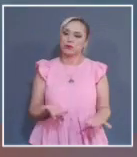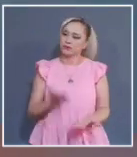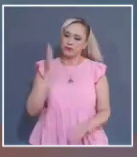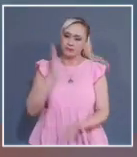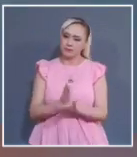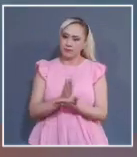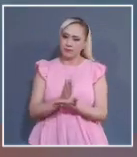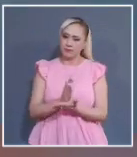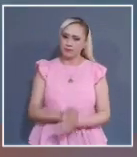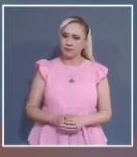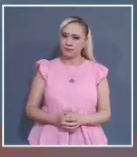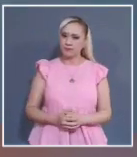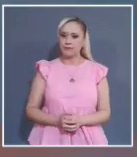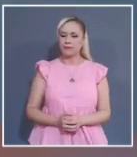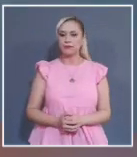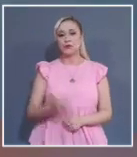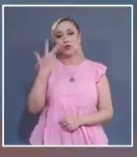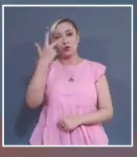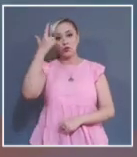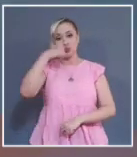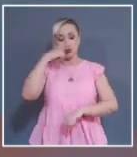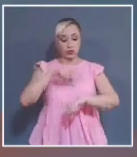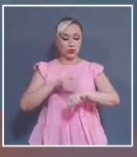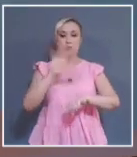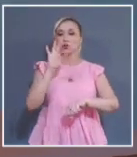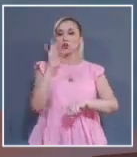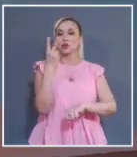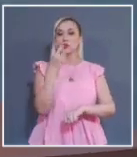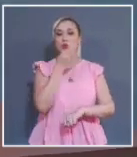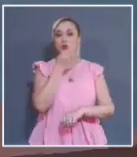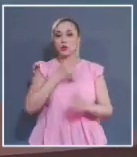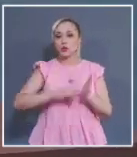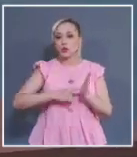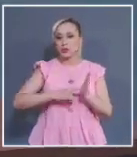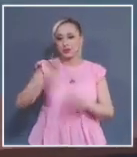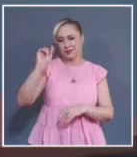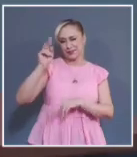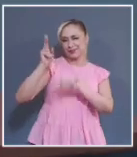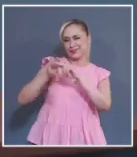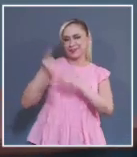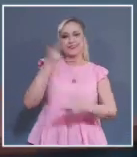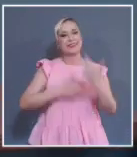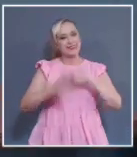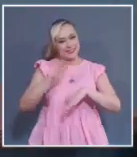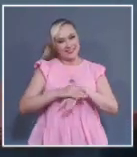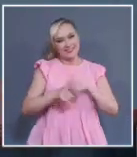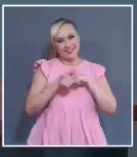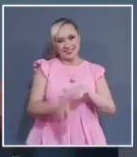Siendo las 8 de la noche con 42 minutos, es momento de hacer una pausa, pero regresamos con más información.